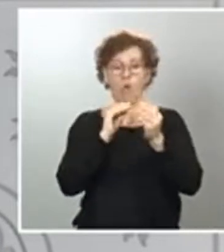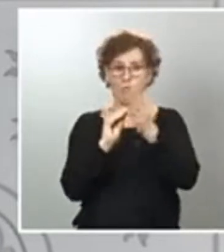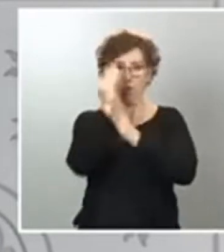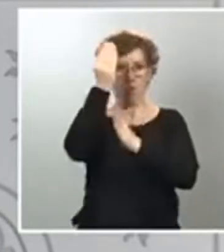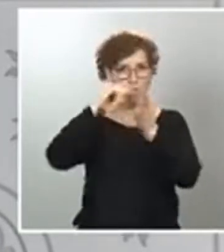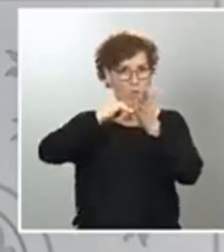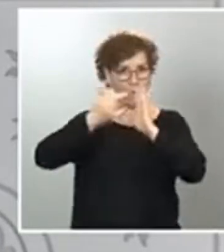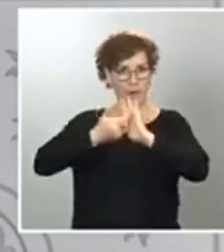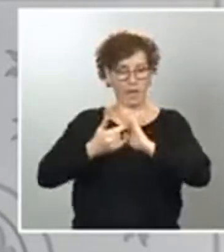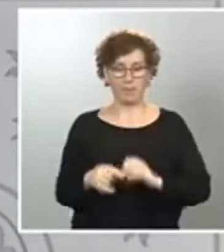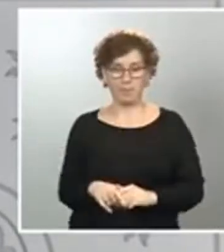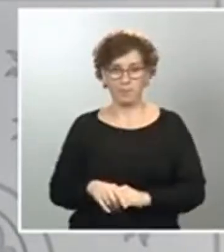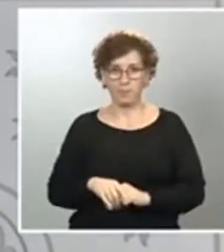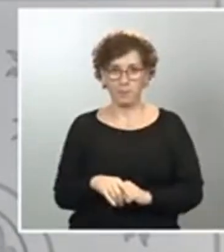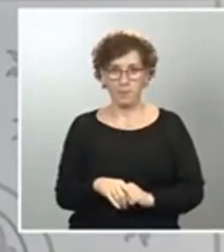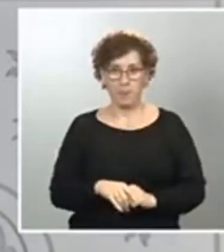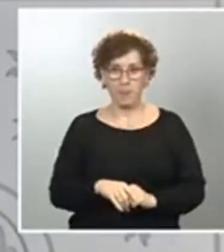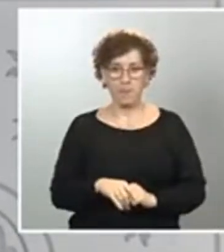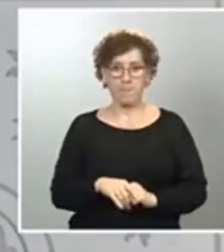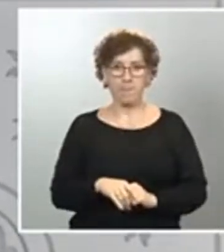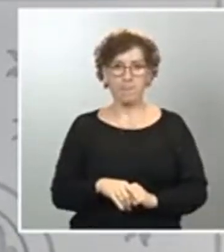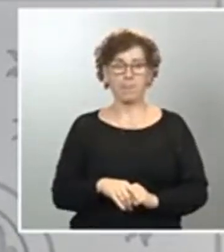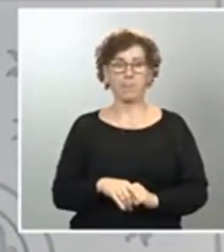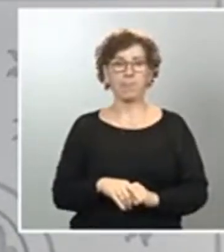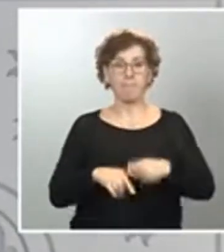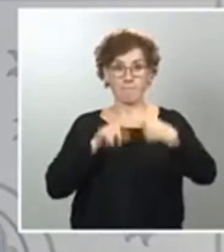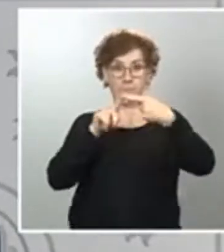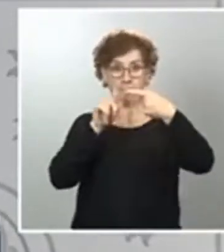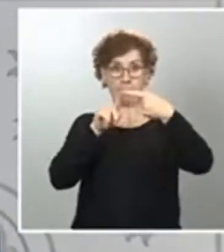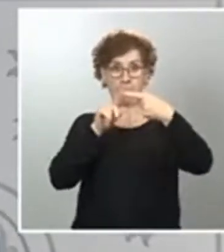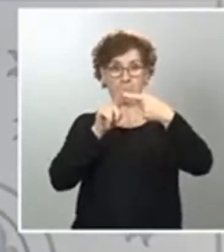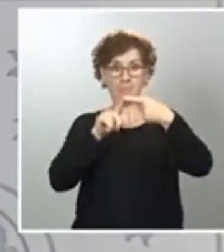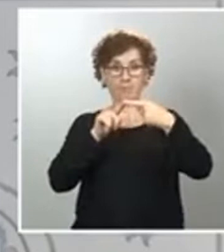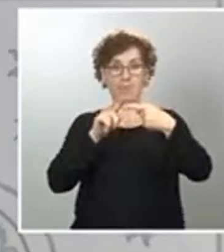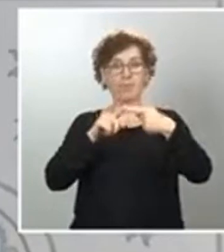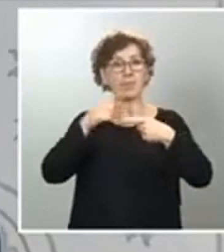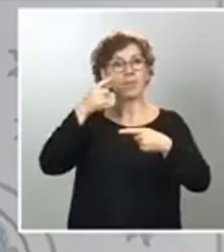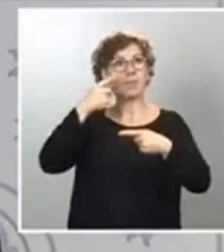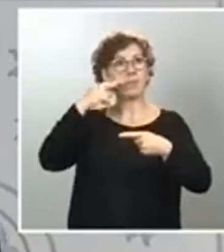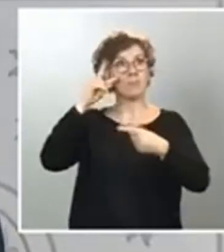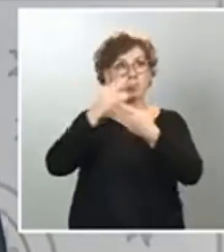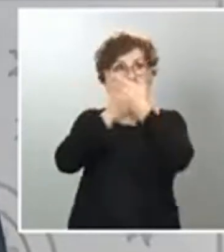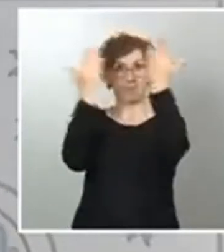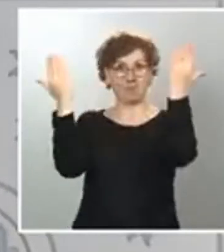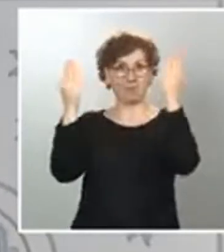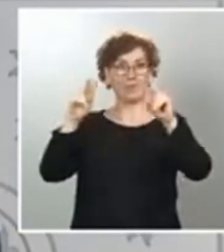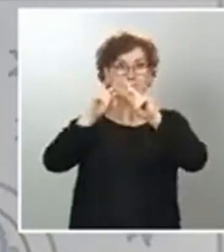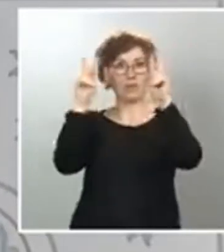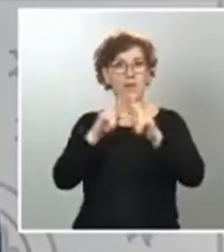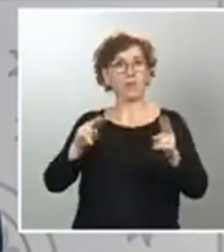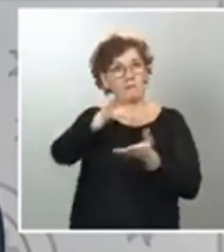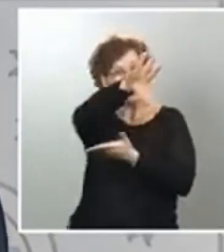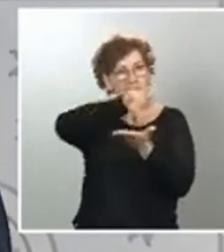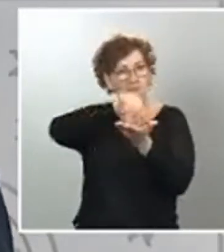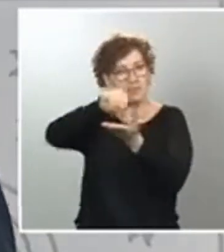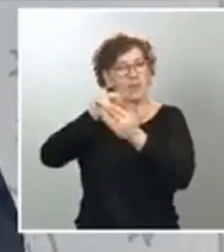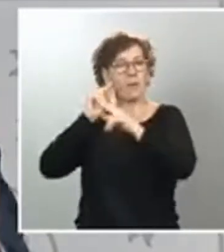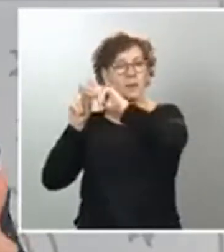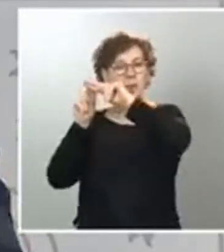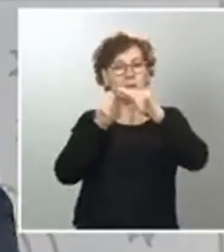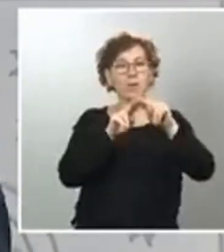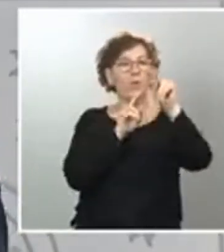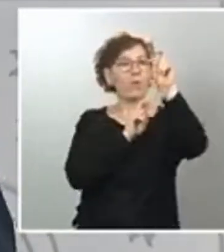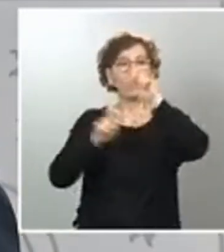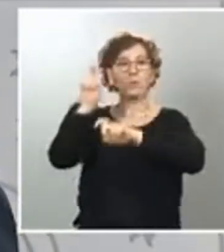han analizado, mejor dicho, las principales experiencias internacionales disponibles, con el fin de identificar las mejores prácticas